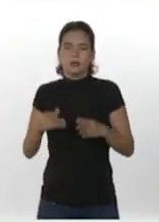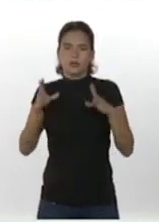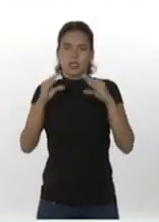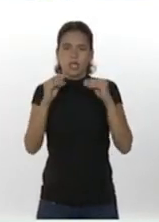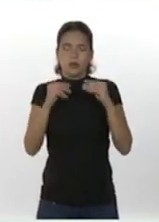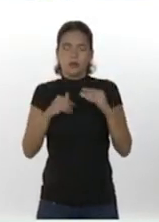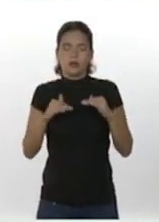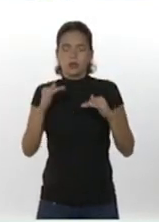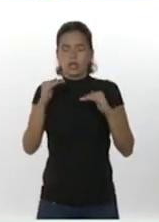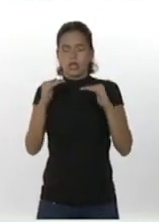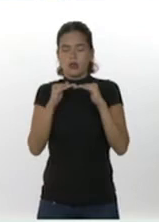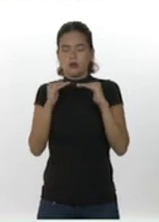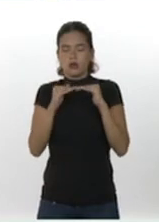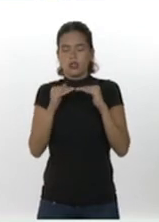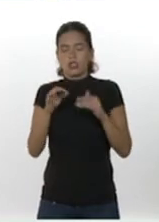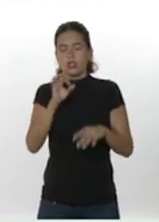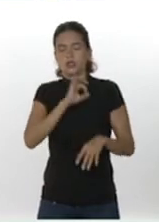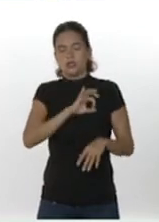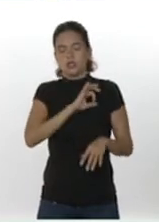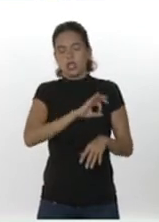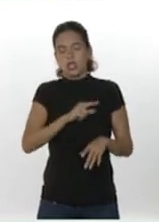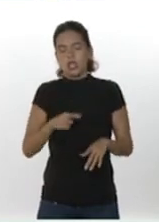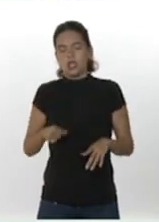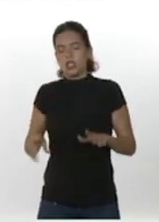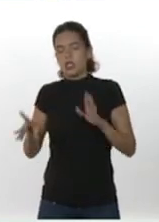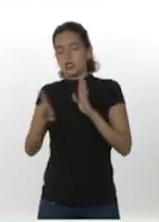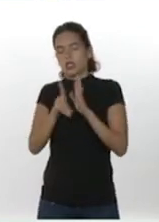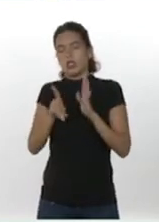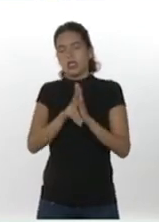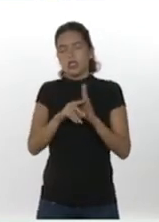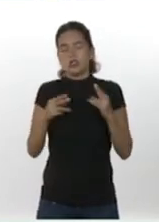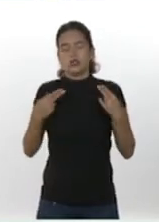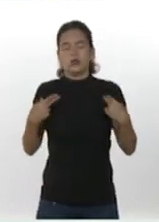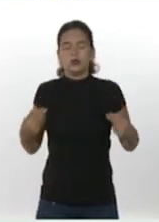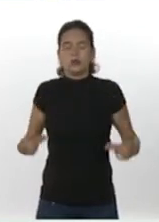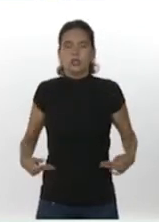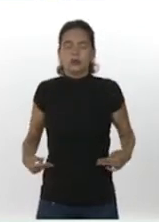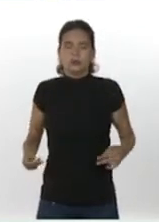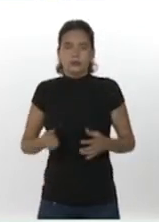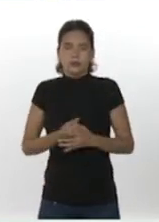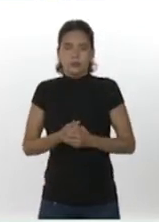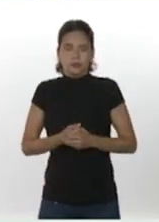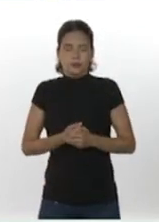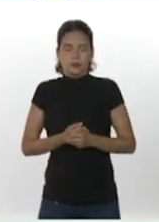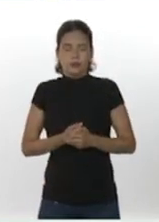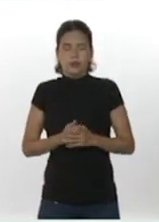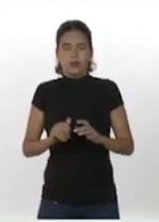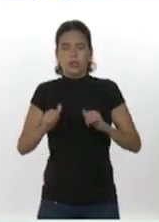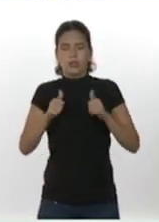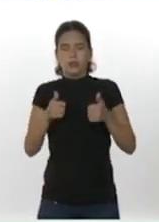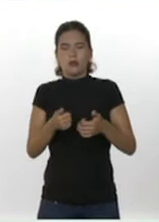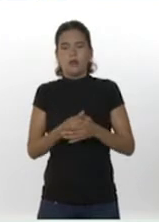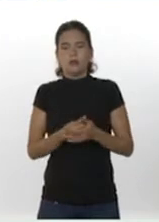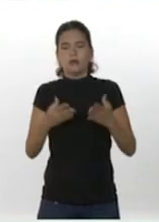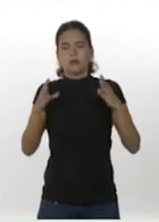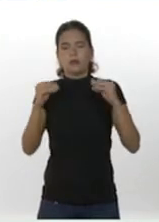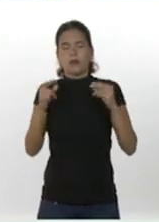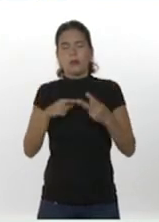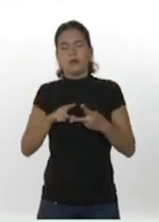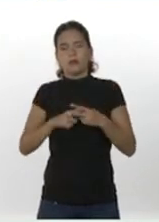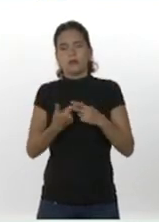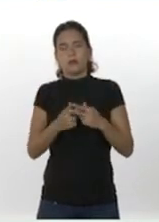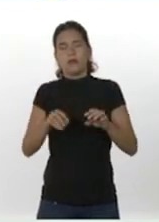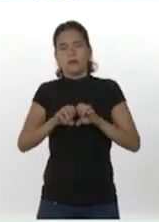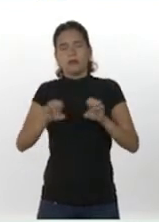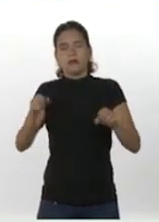las desigualdades sociales y los derechos humanos, que se desarrolló para segundo y tercer año respectivamente. Comencemos entonces hablando de que los talleres de